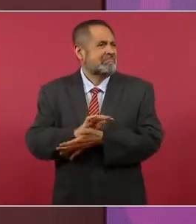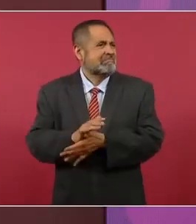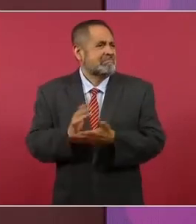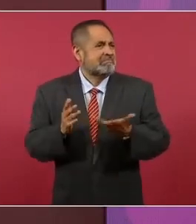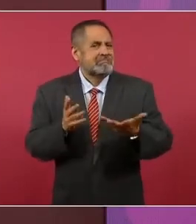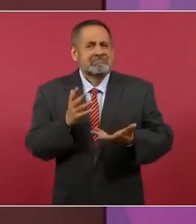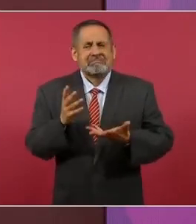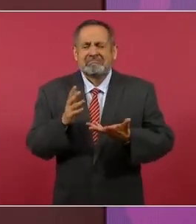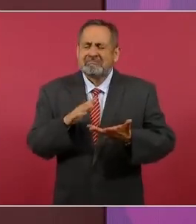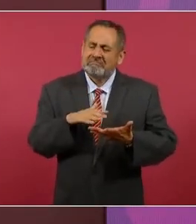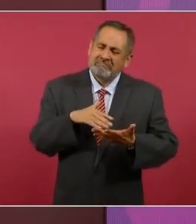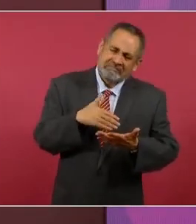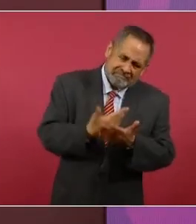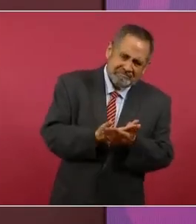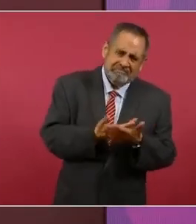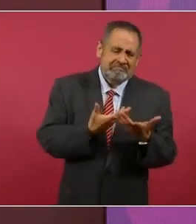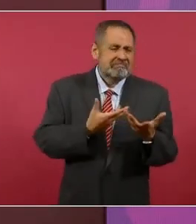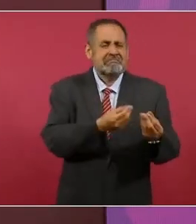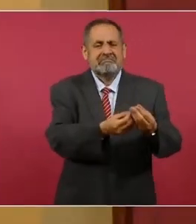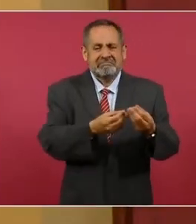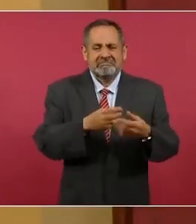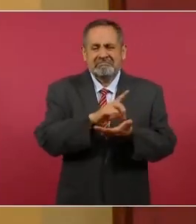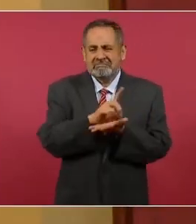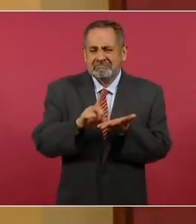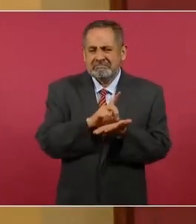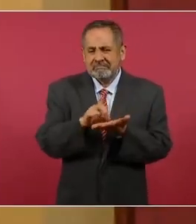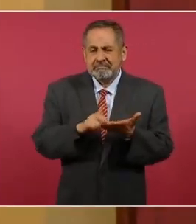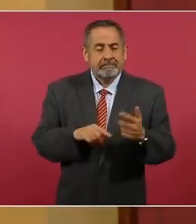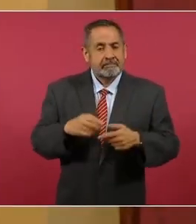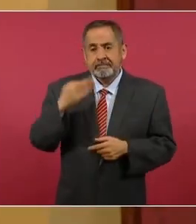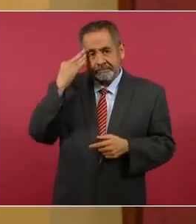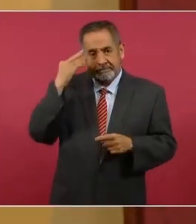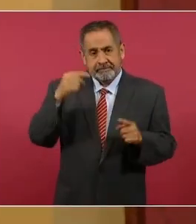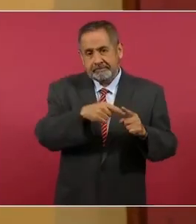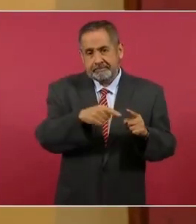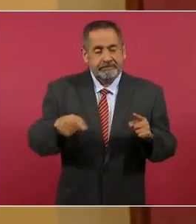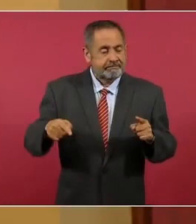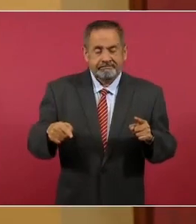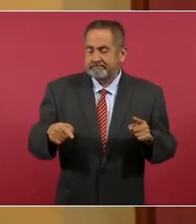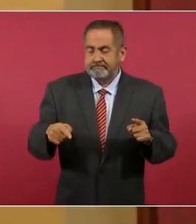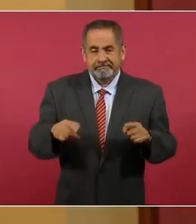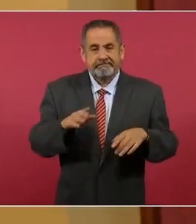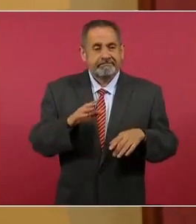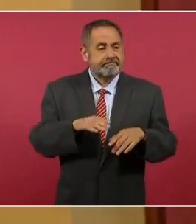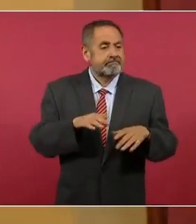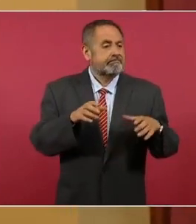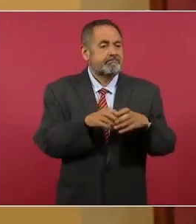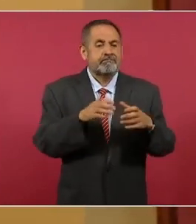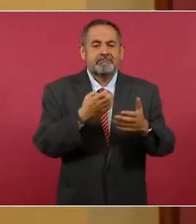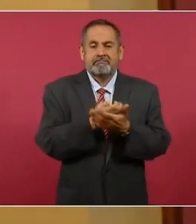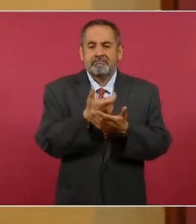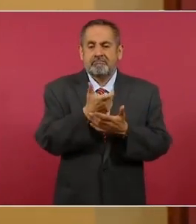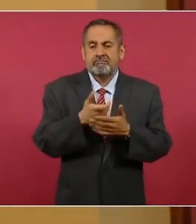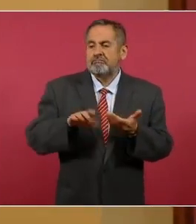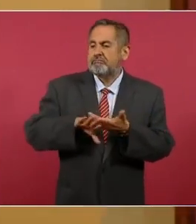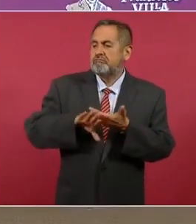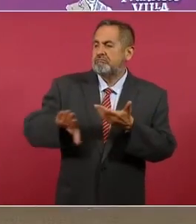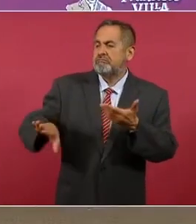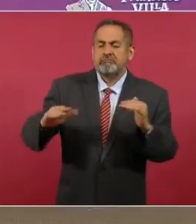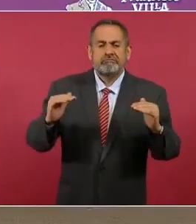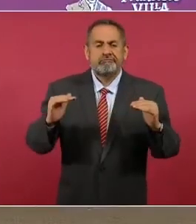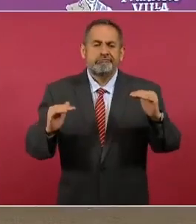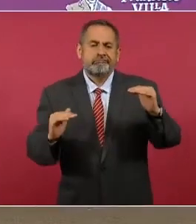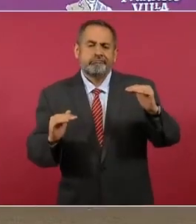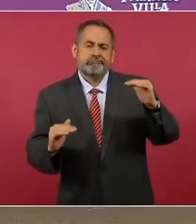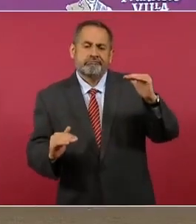se fue aumentando a lo largo de los periodos donde el modelo económico, el modelo